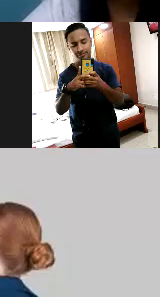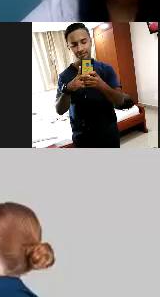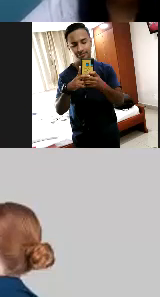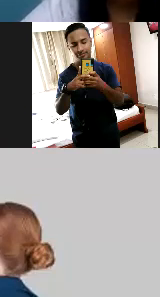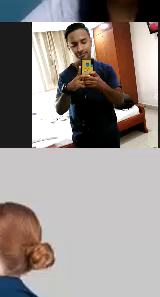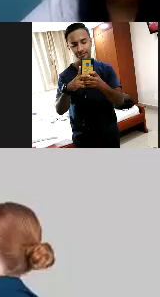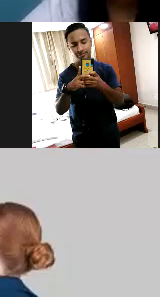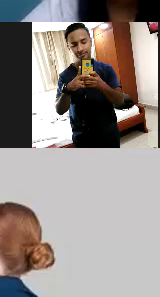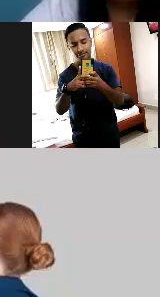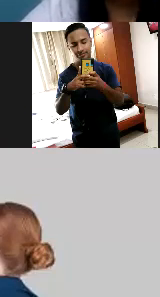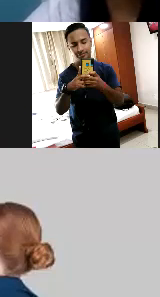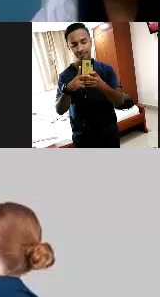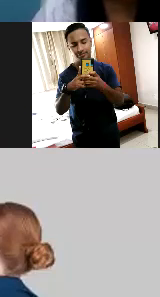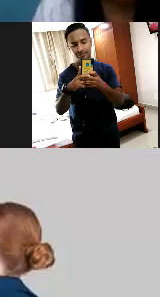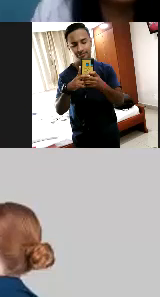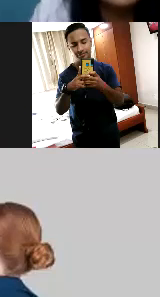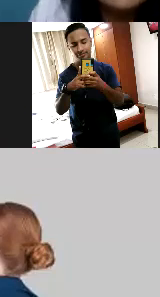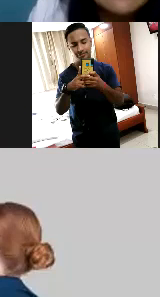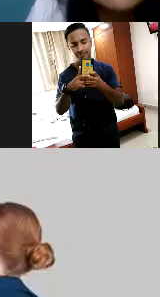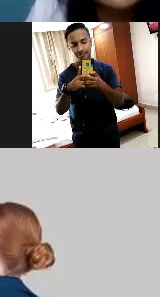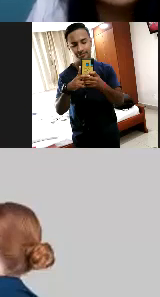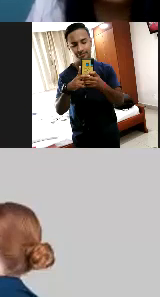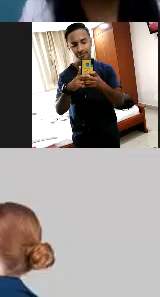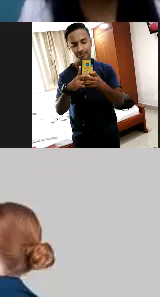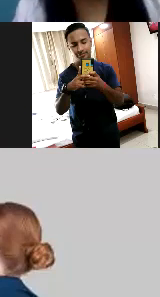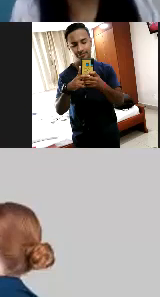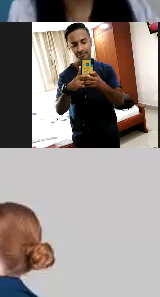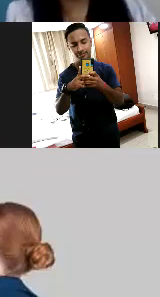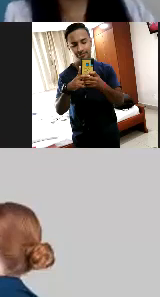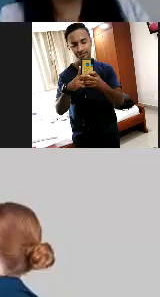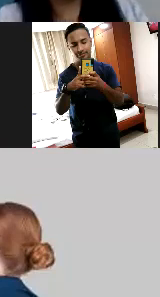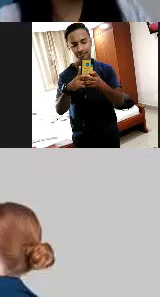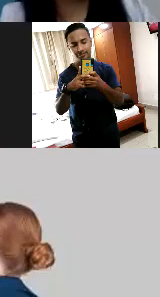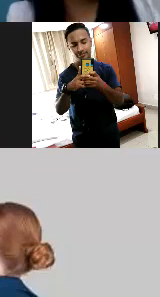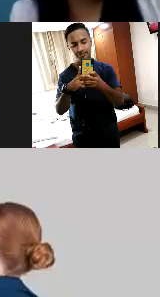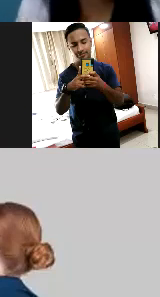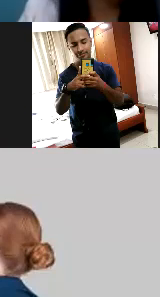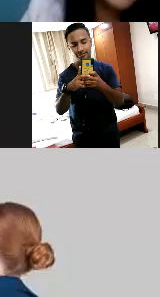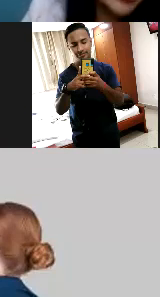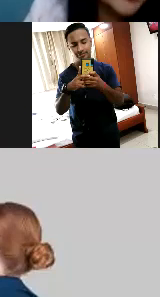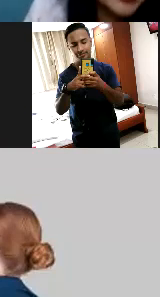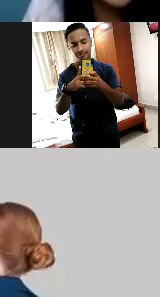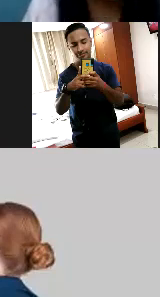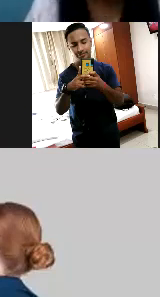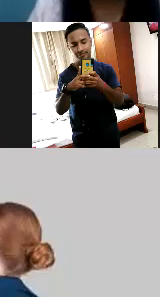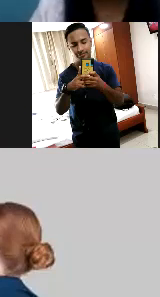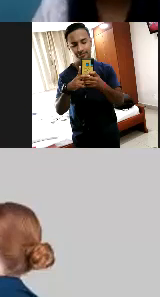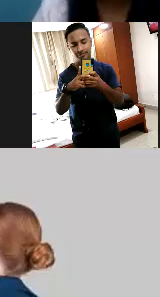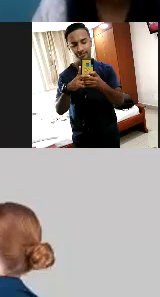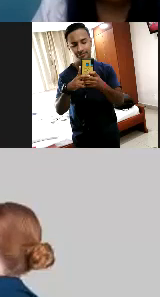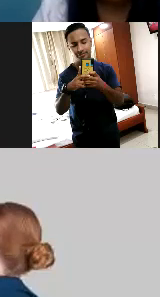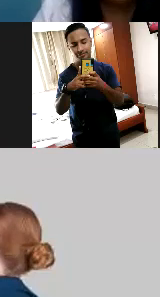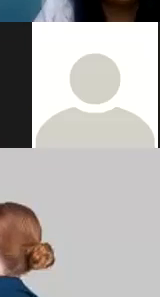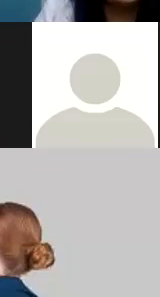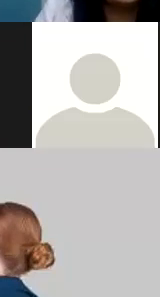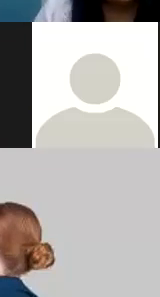Gracias. Ya. En cuanto a la manera de la preparación de la heparina, hay 3 momentos, ¿no? Les voy a